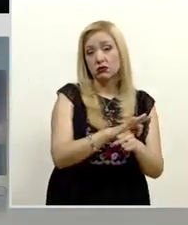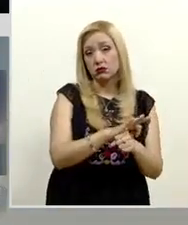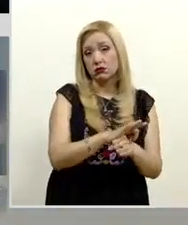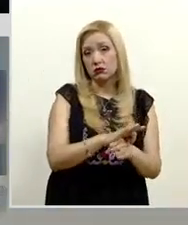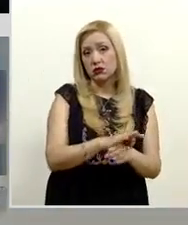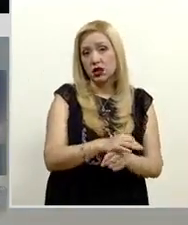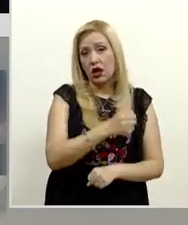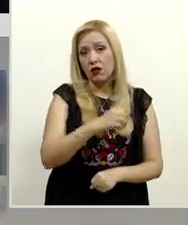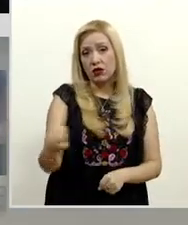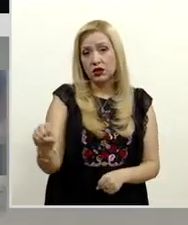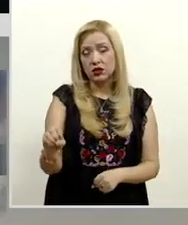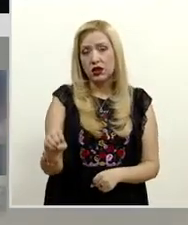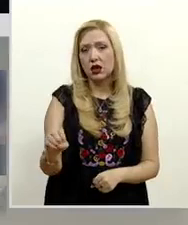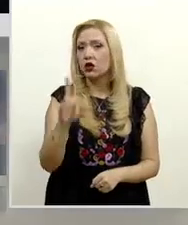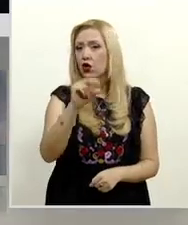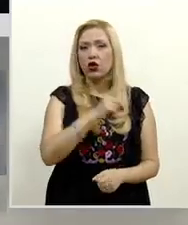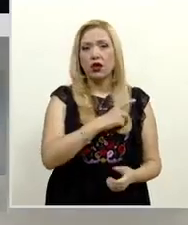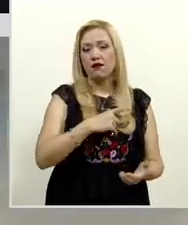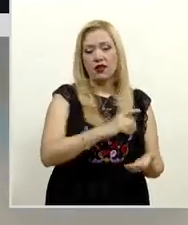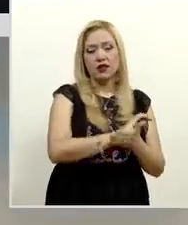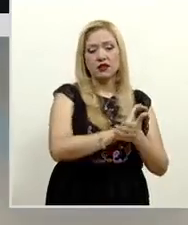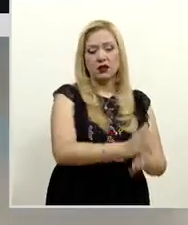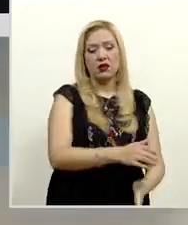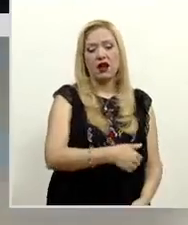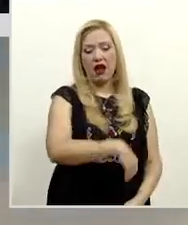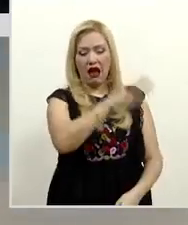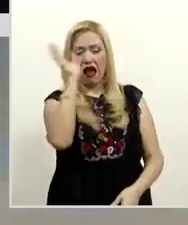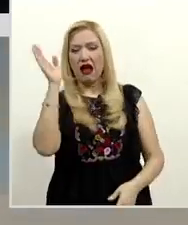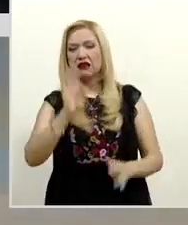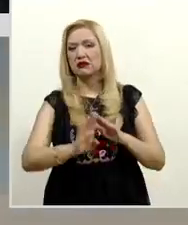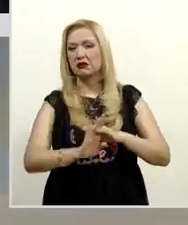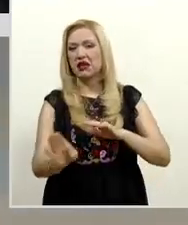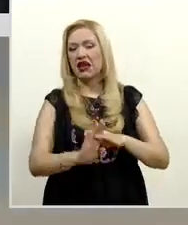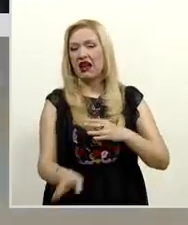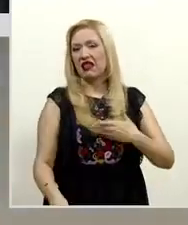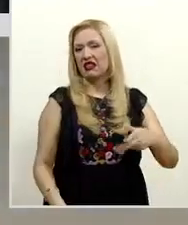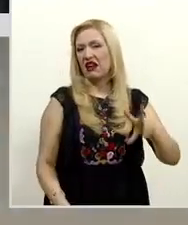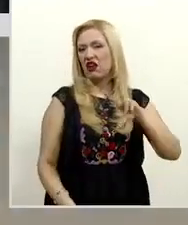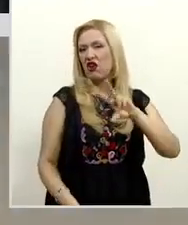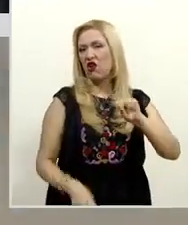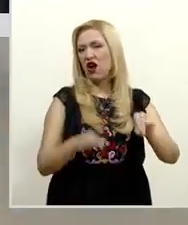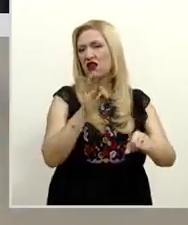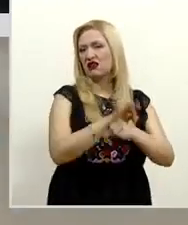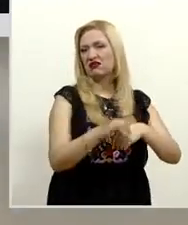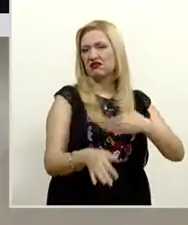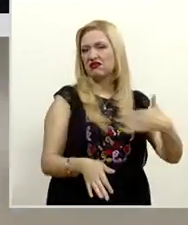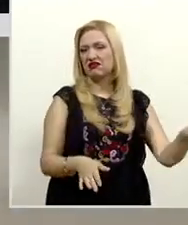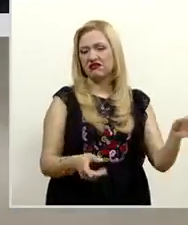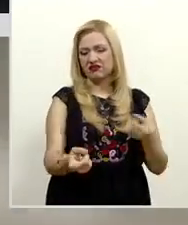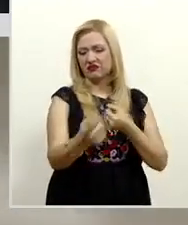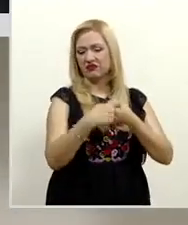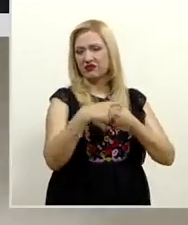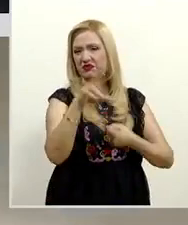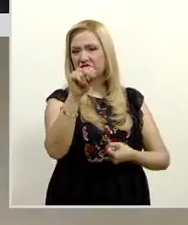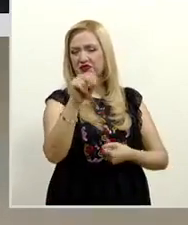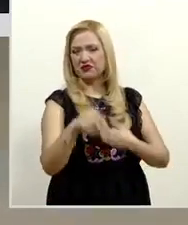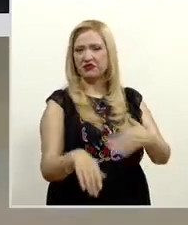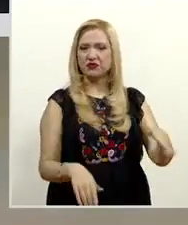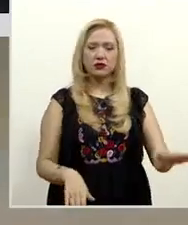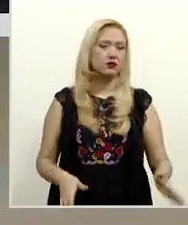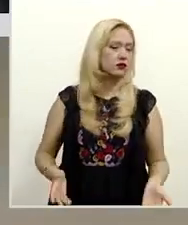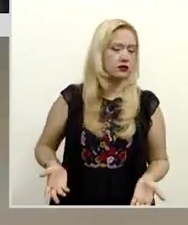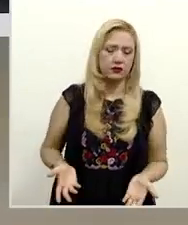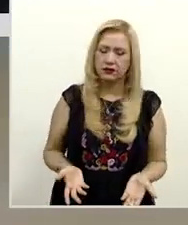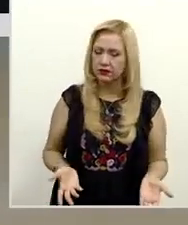mucho cuidado con no discriminar en cuanto a quienes pueden afiliarse verdad a